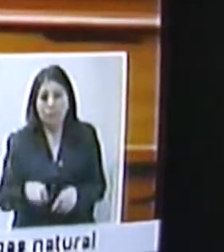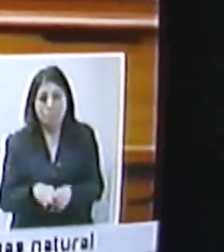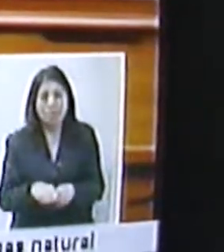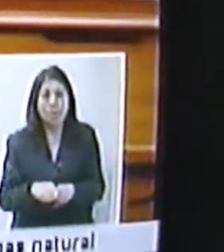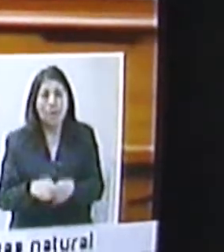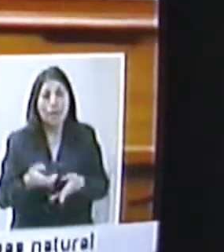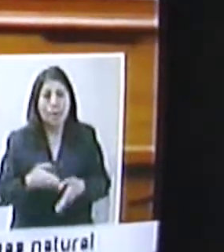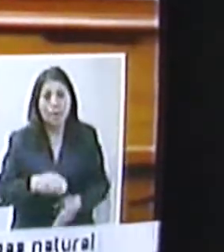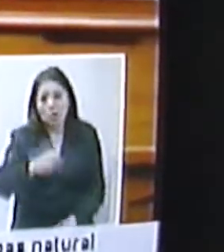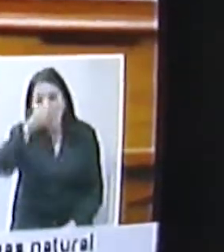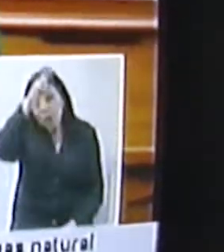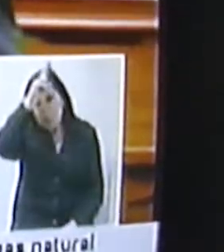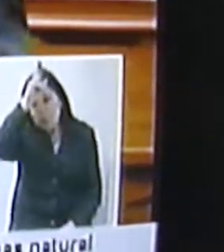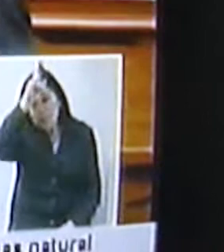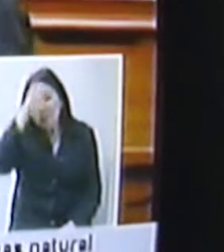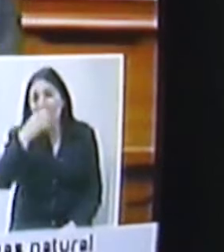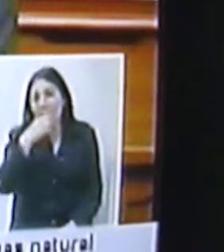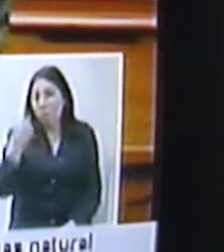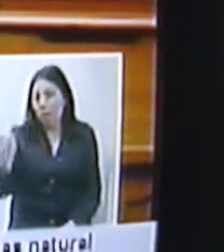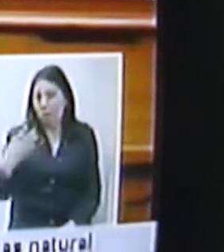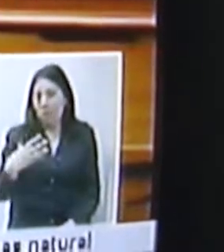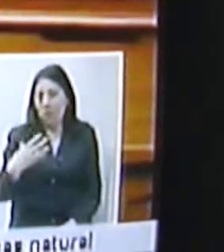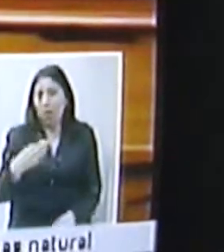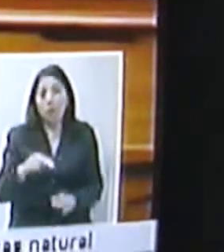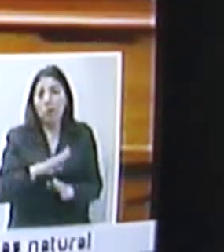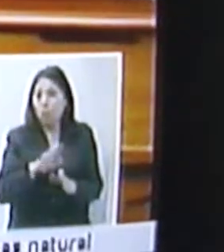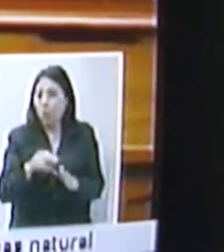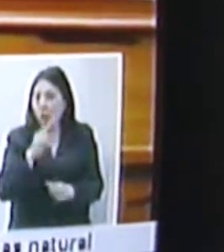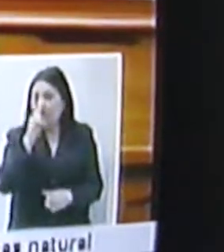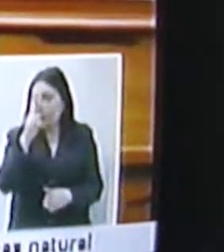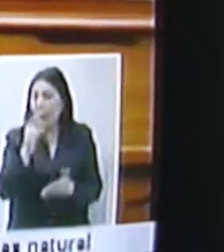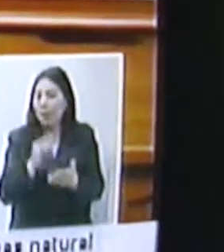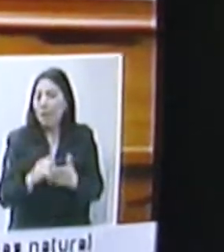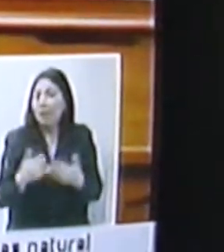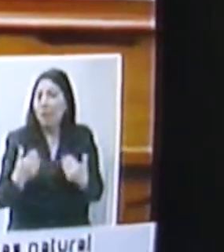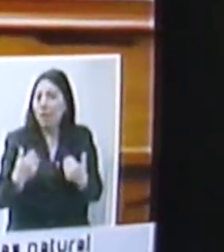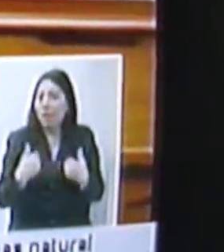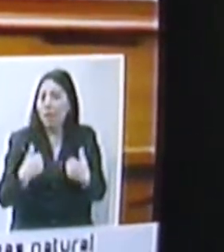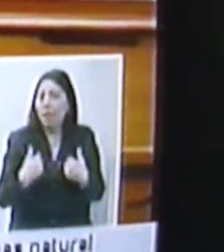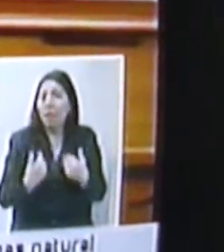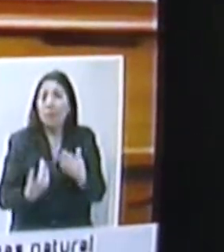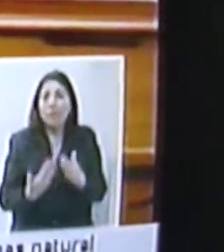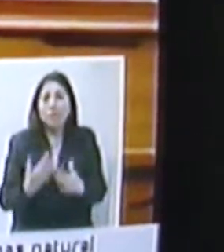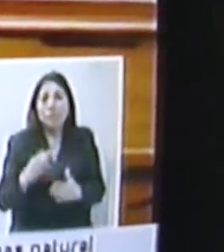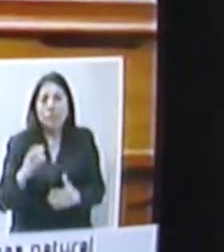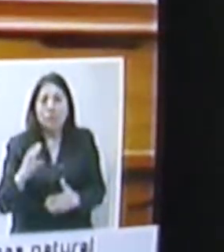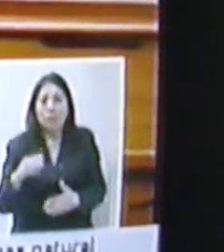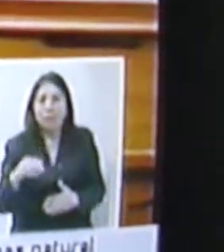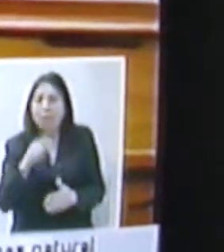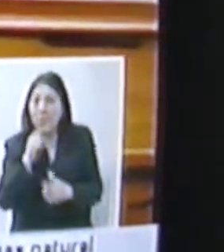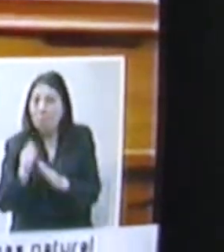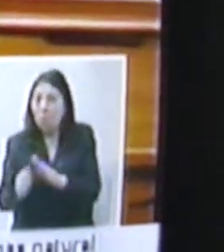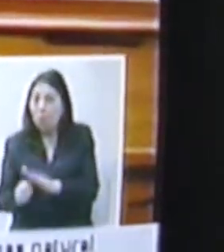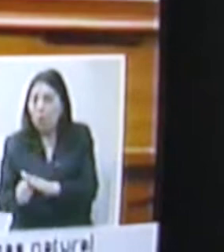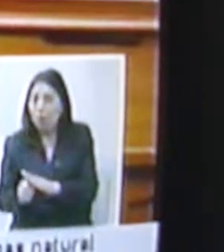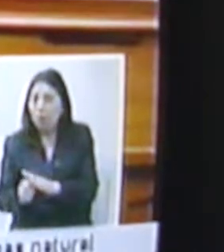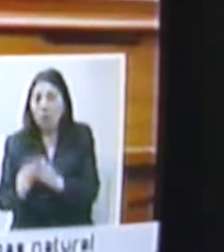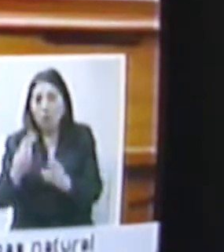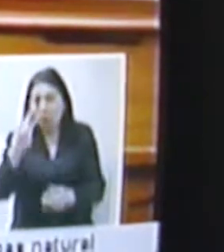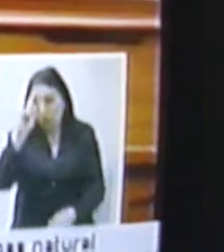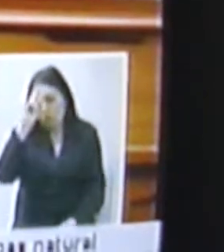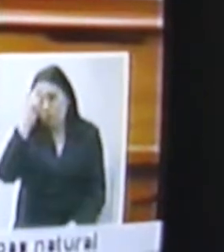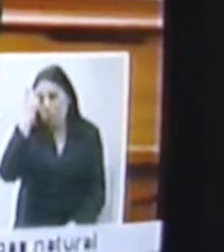también, nos informó al país a nivel nacional que teníamos 15 TCFs de reservas,